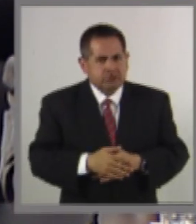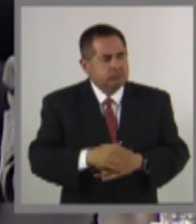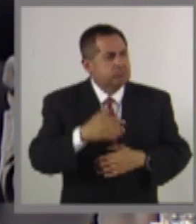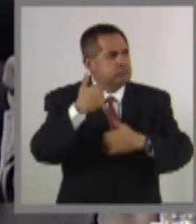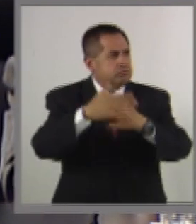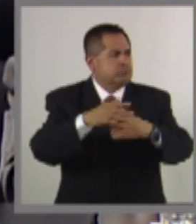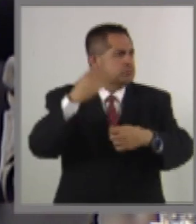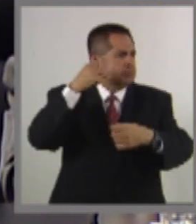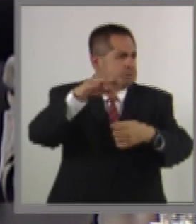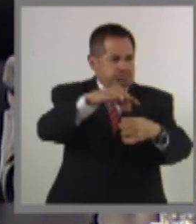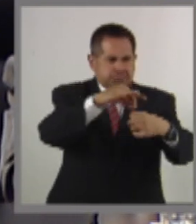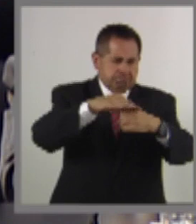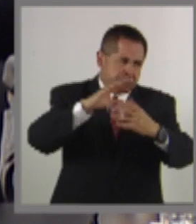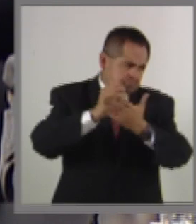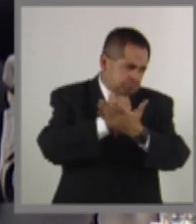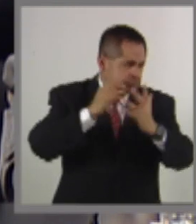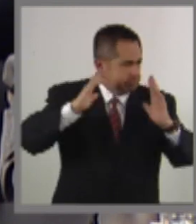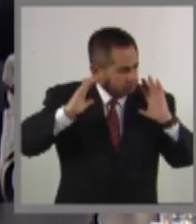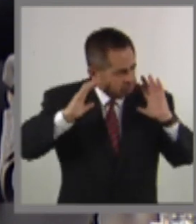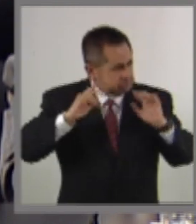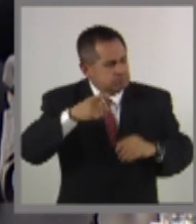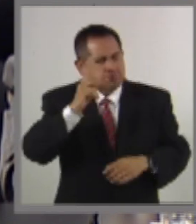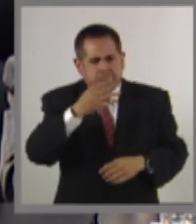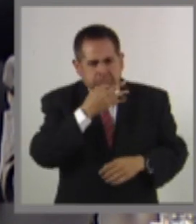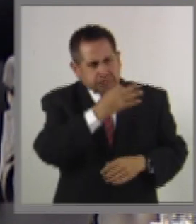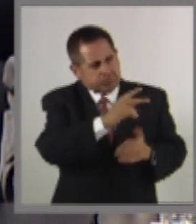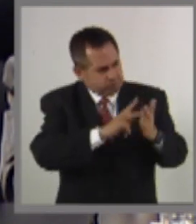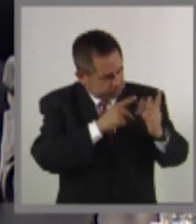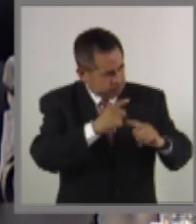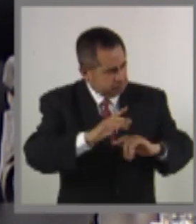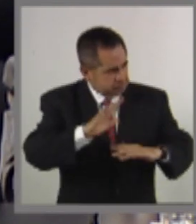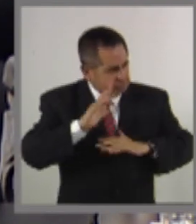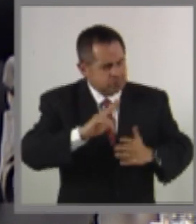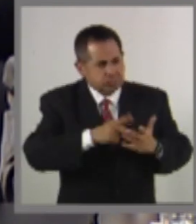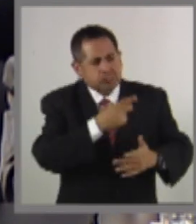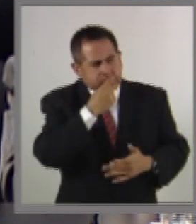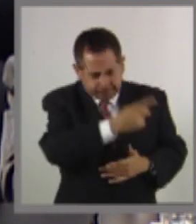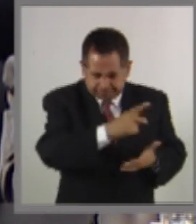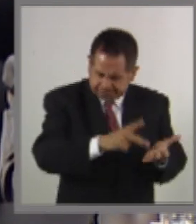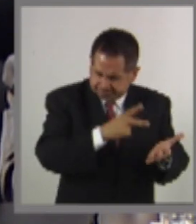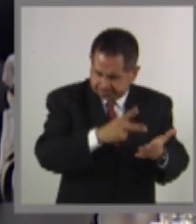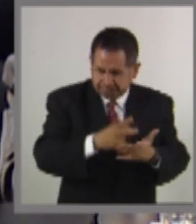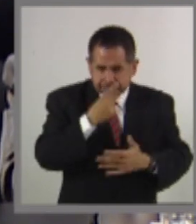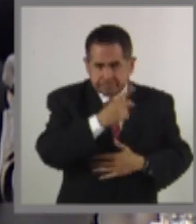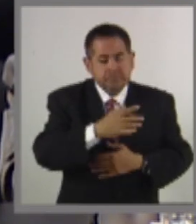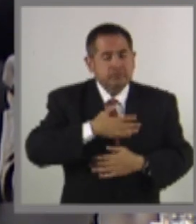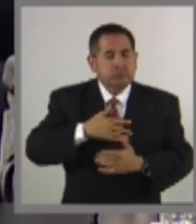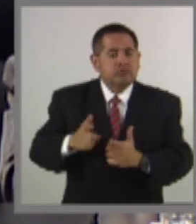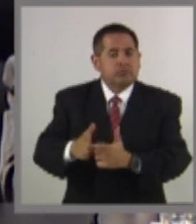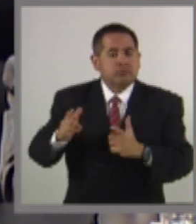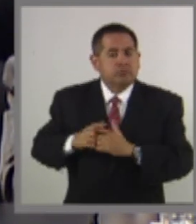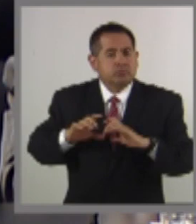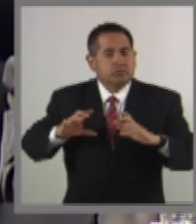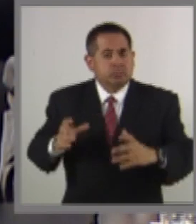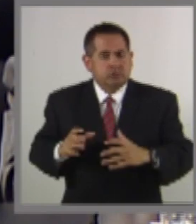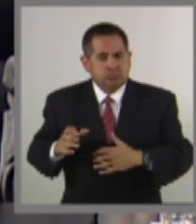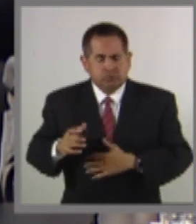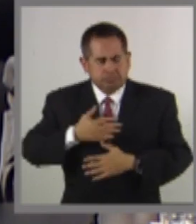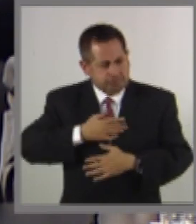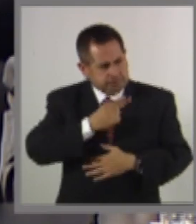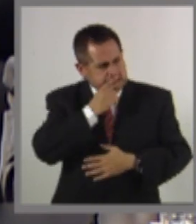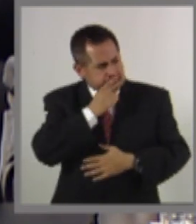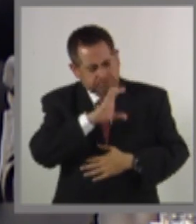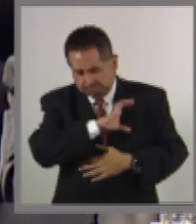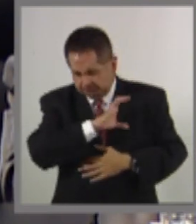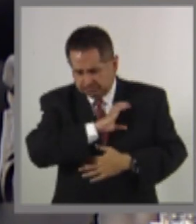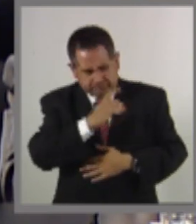los poblanos. Pero te reitero una y otra vez. El grupo parlamentario te aprecia y te